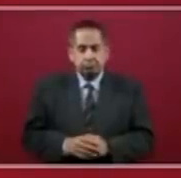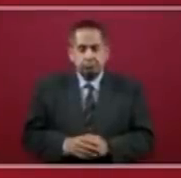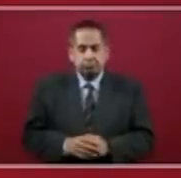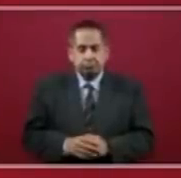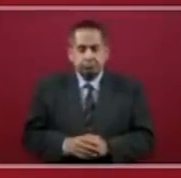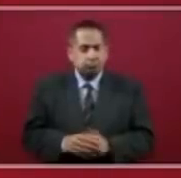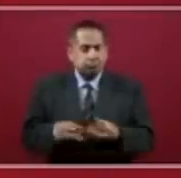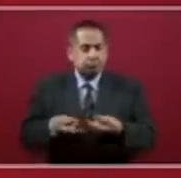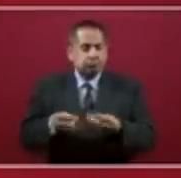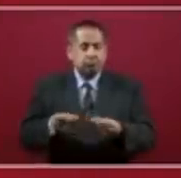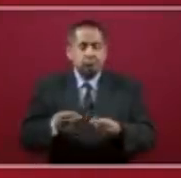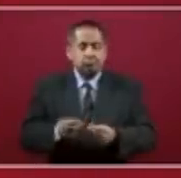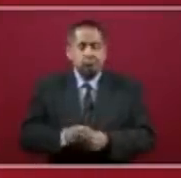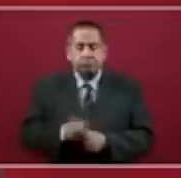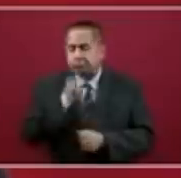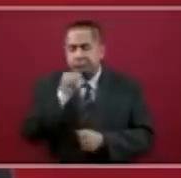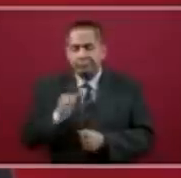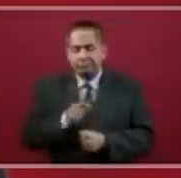sin costo,